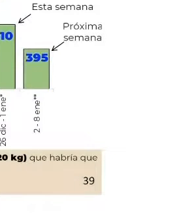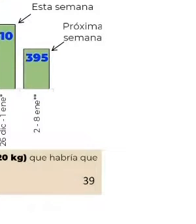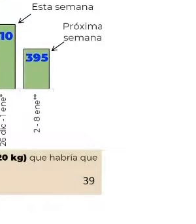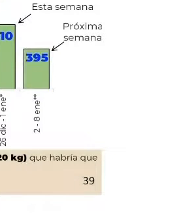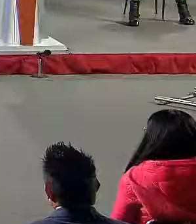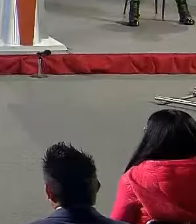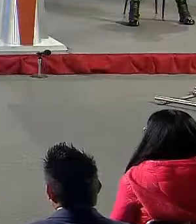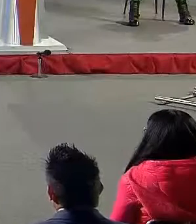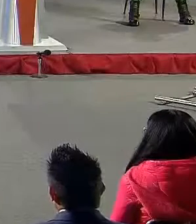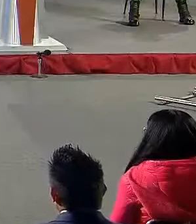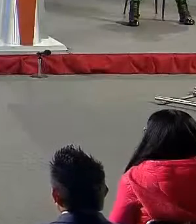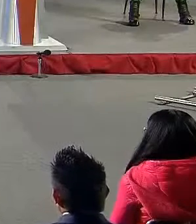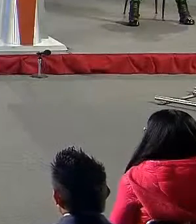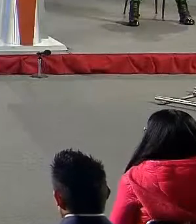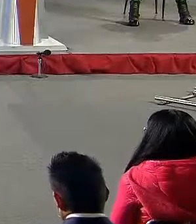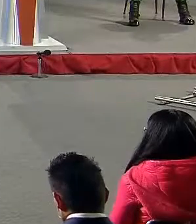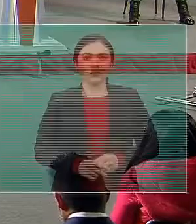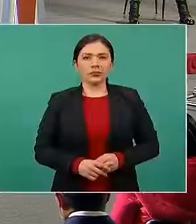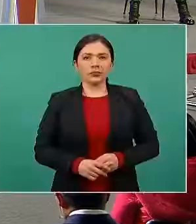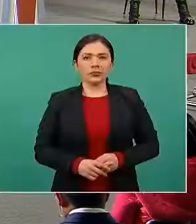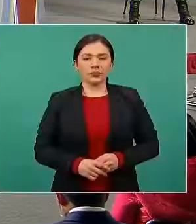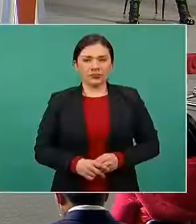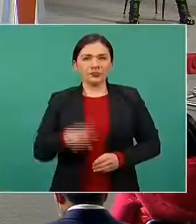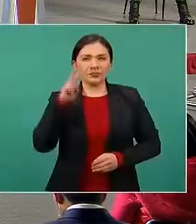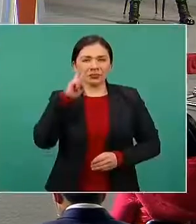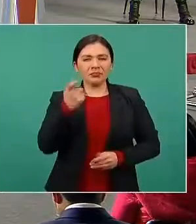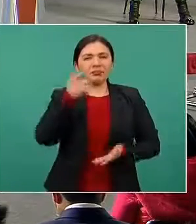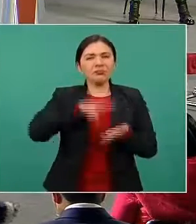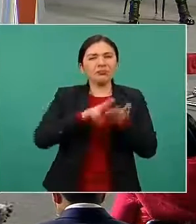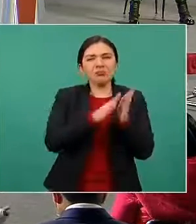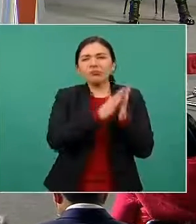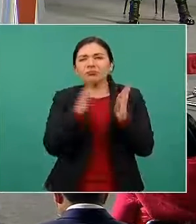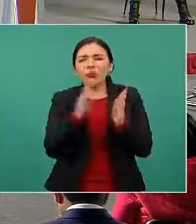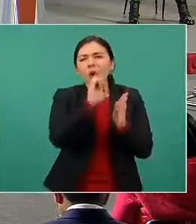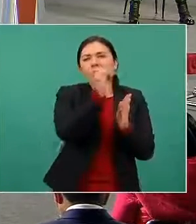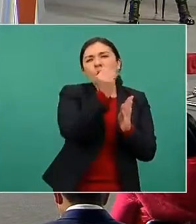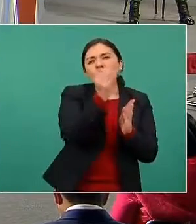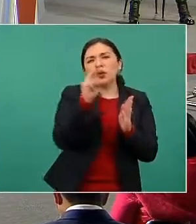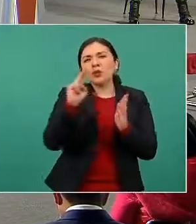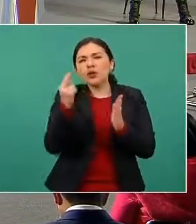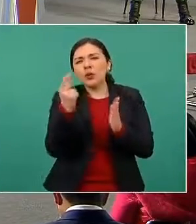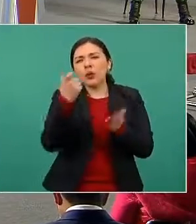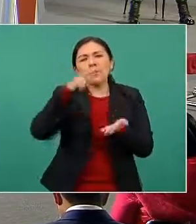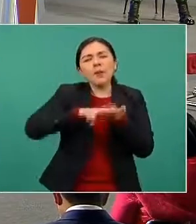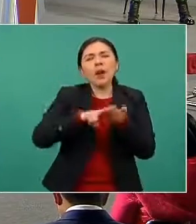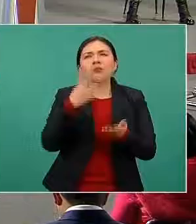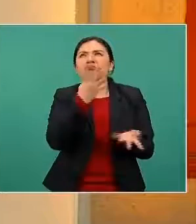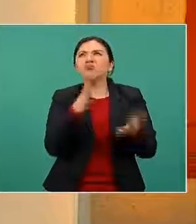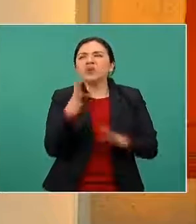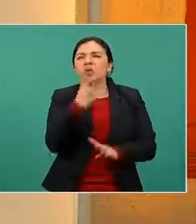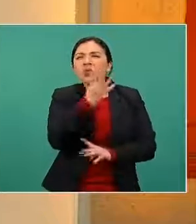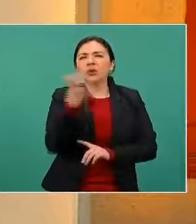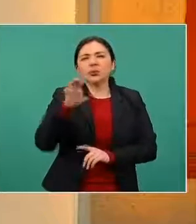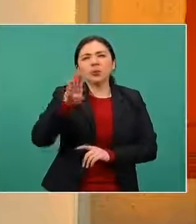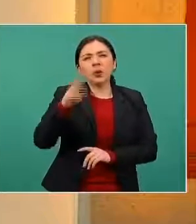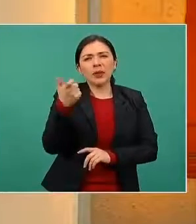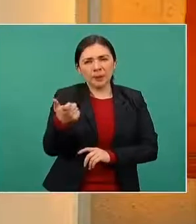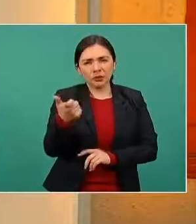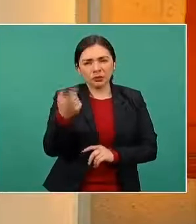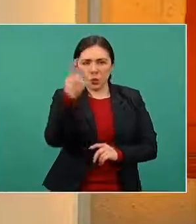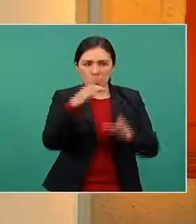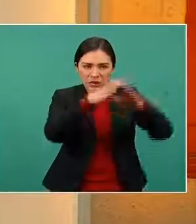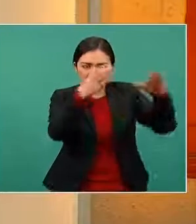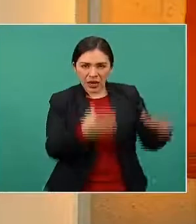donde se mantuvo sobre los 490 pesos el cilindro, pero ya empezó a bajar.